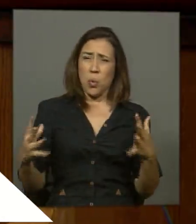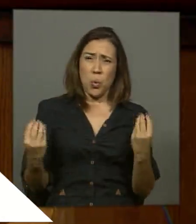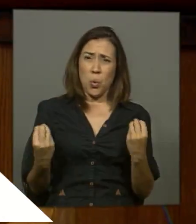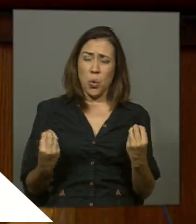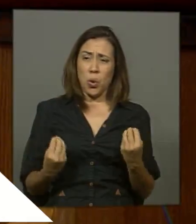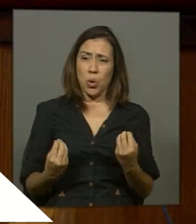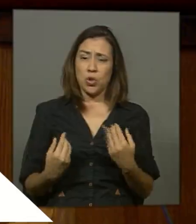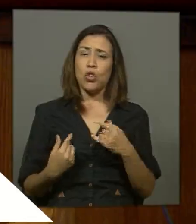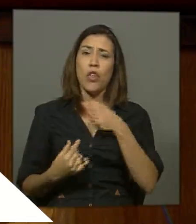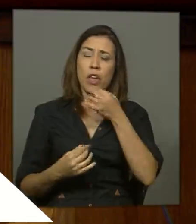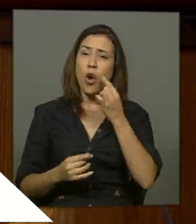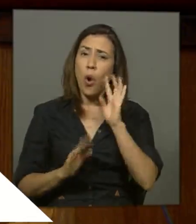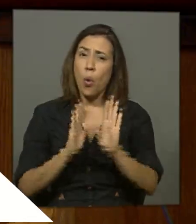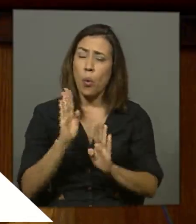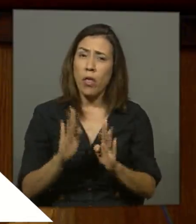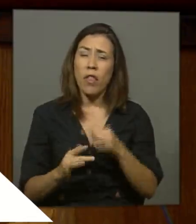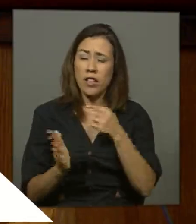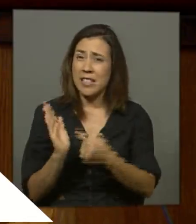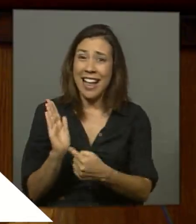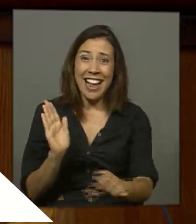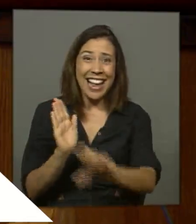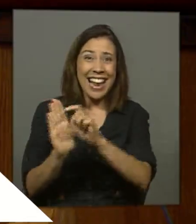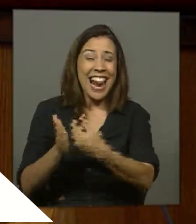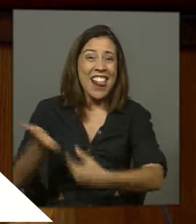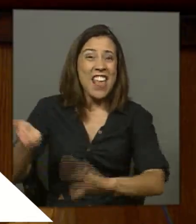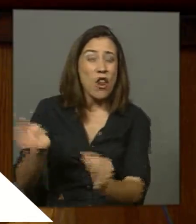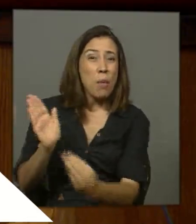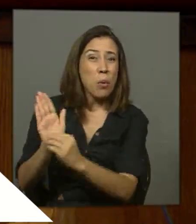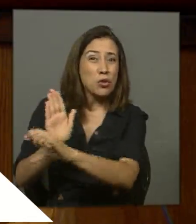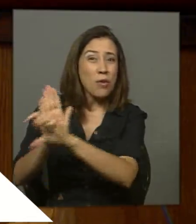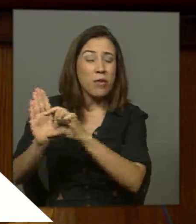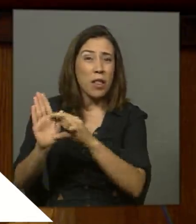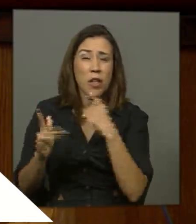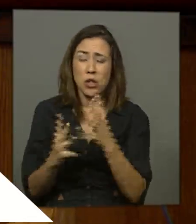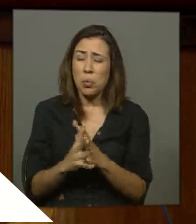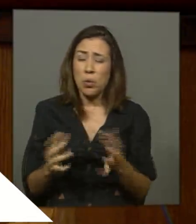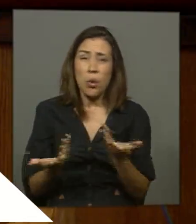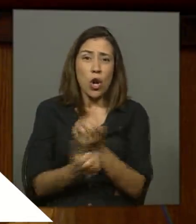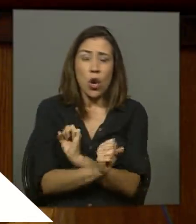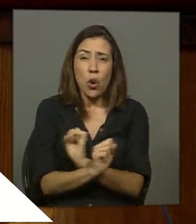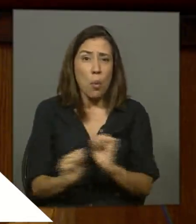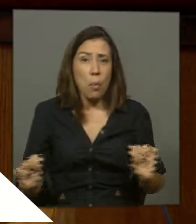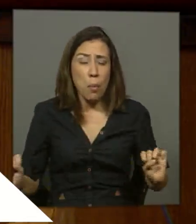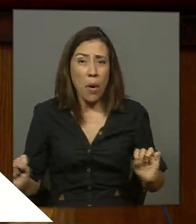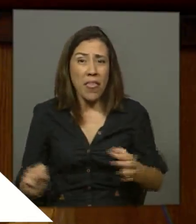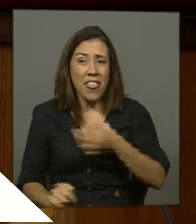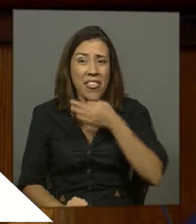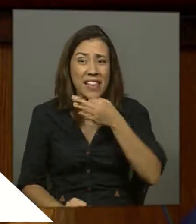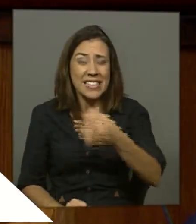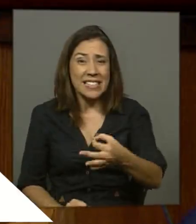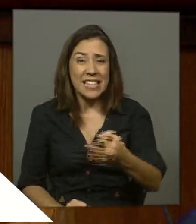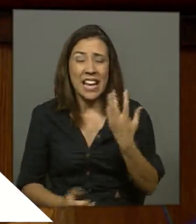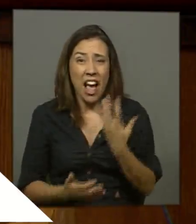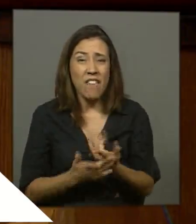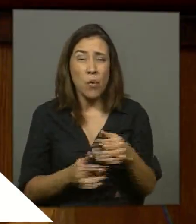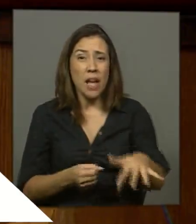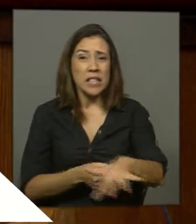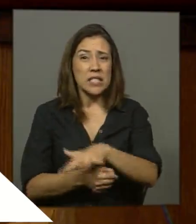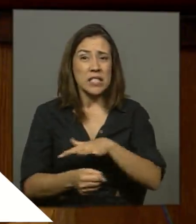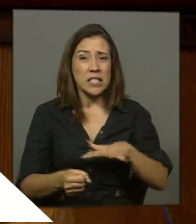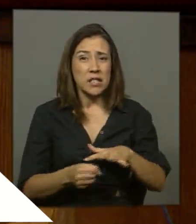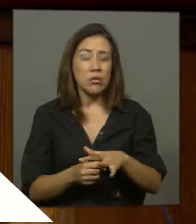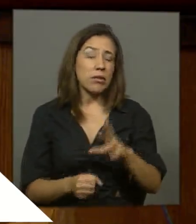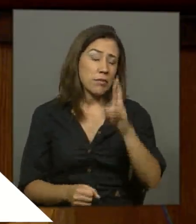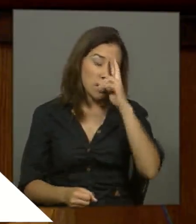fui muy medido al decir que era desproporcionado porque no puede no puede sostenerse que habiendo una situación